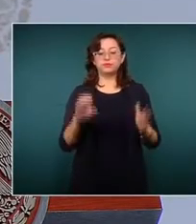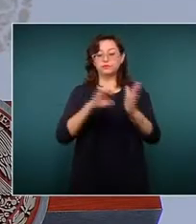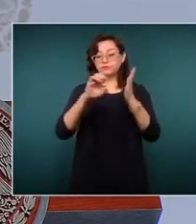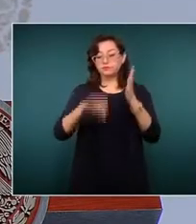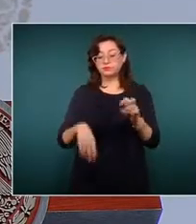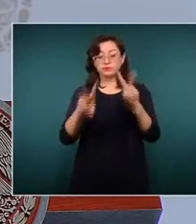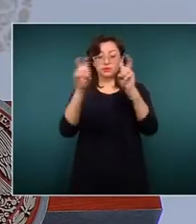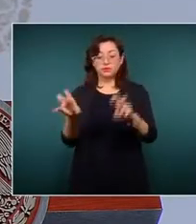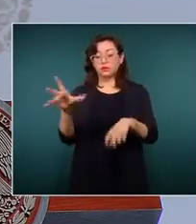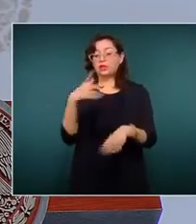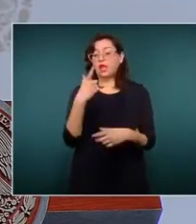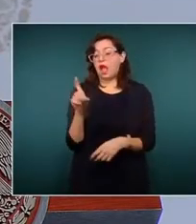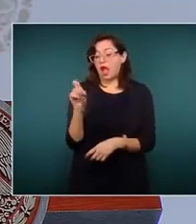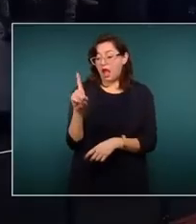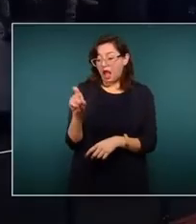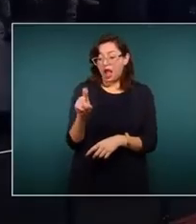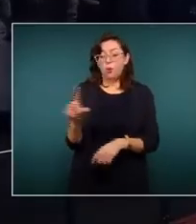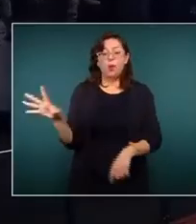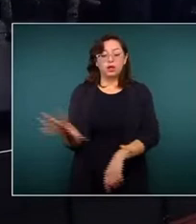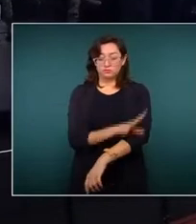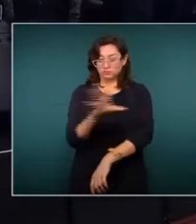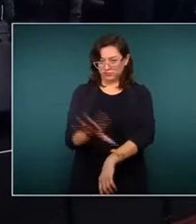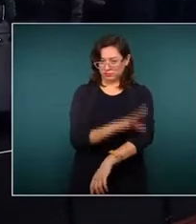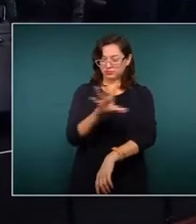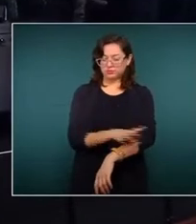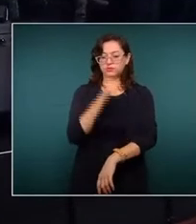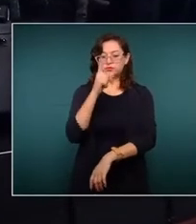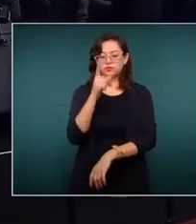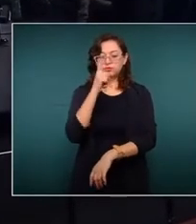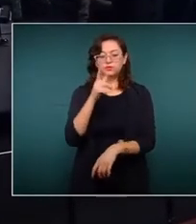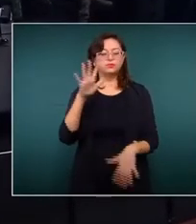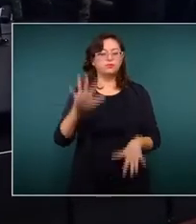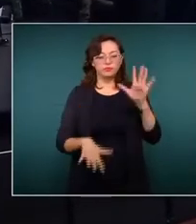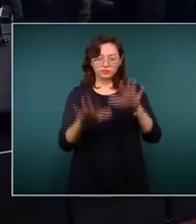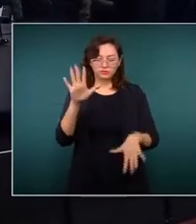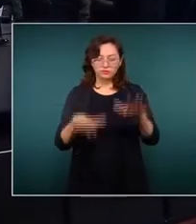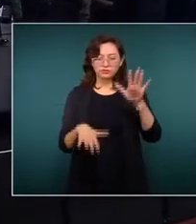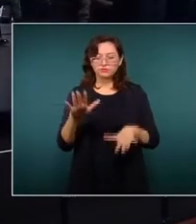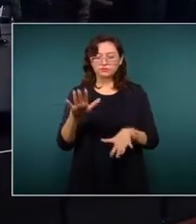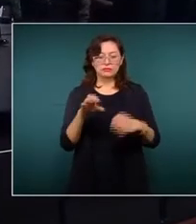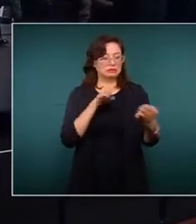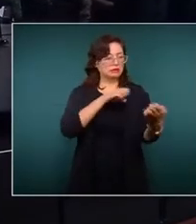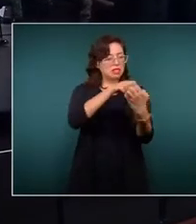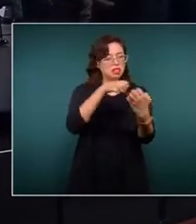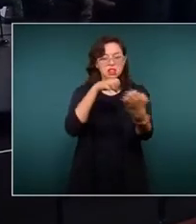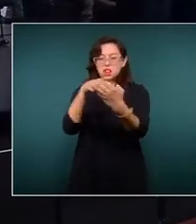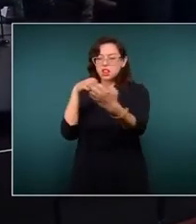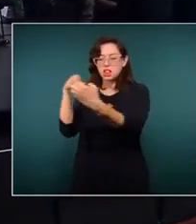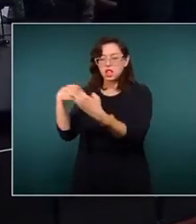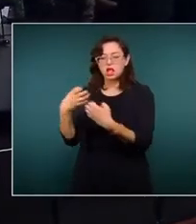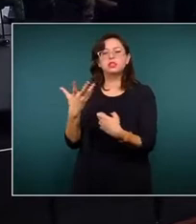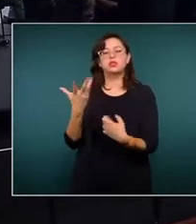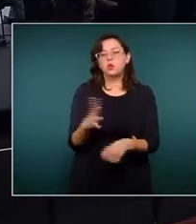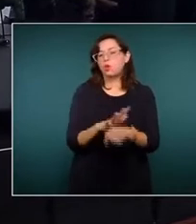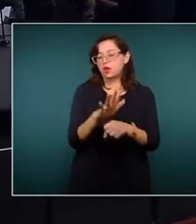hidroeléctricas, porque a veces se engaña diciendo que la Comisión Federal de